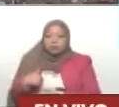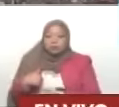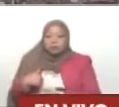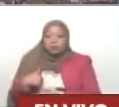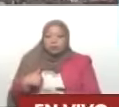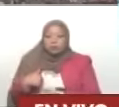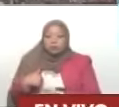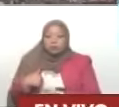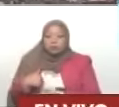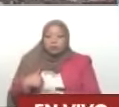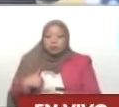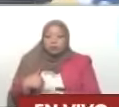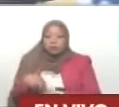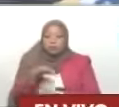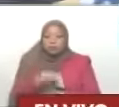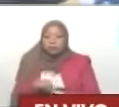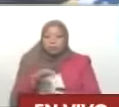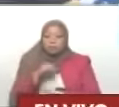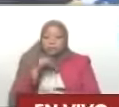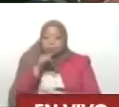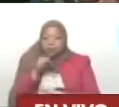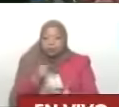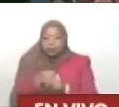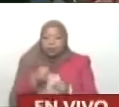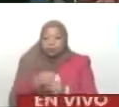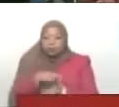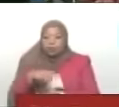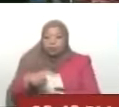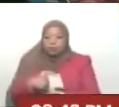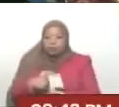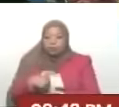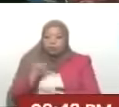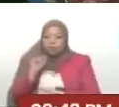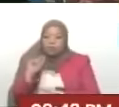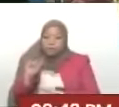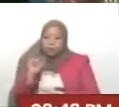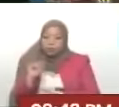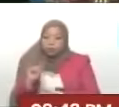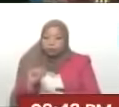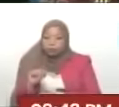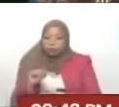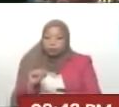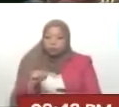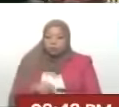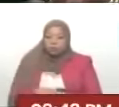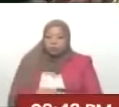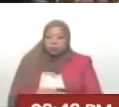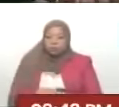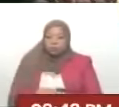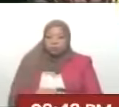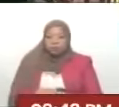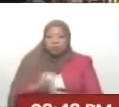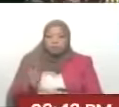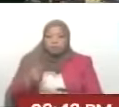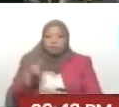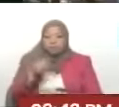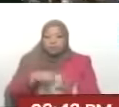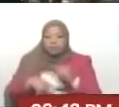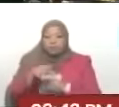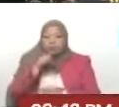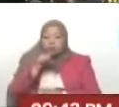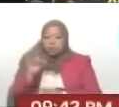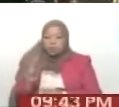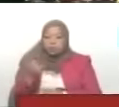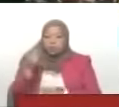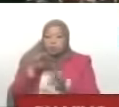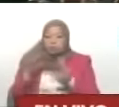antes se había hecho algo como esto. Ya esto marca una pauta. Primer lugar